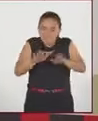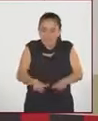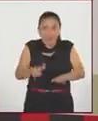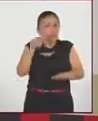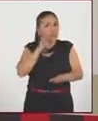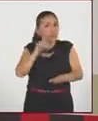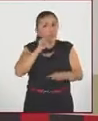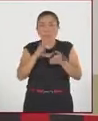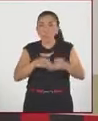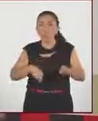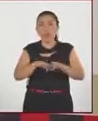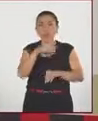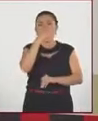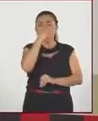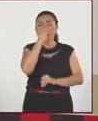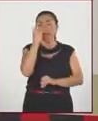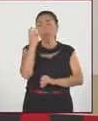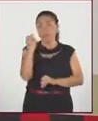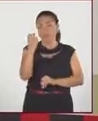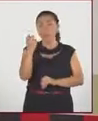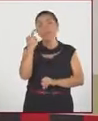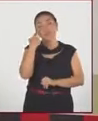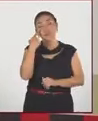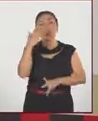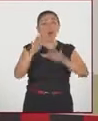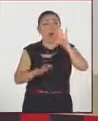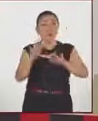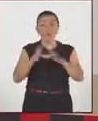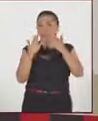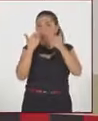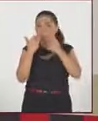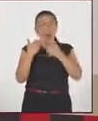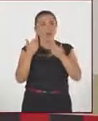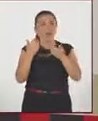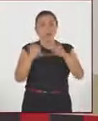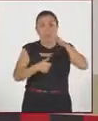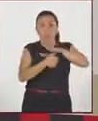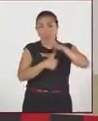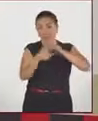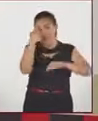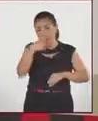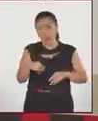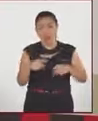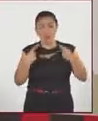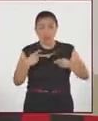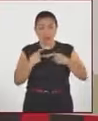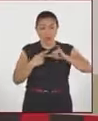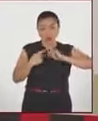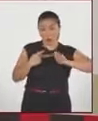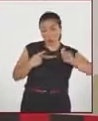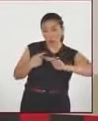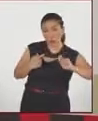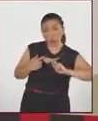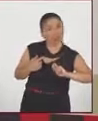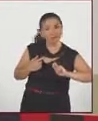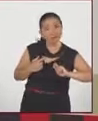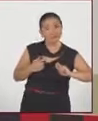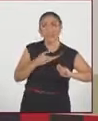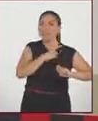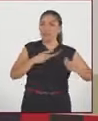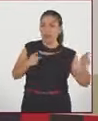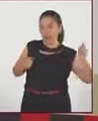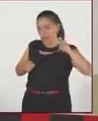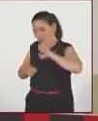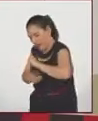Claro. Digo, aquí muchas veces tampoco hay bancas para zurdos, ¿no? Todas son para diestras y bueno, tiene que encorvarse todo.